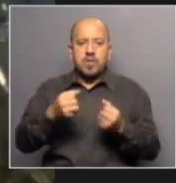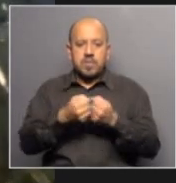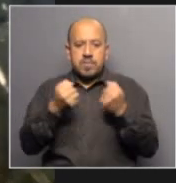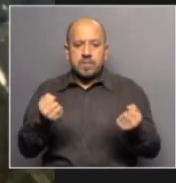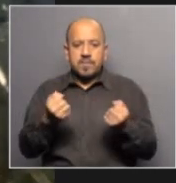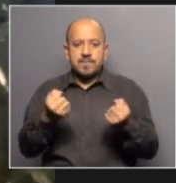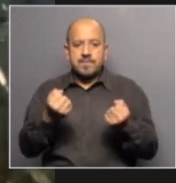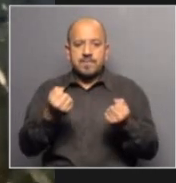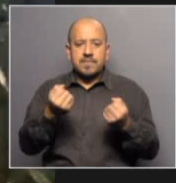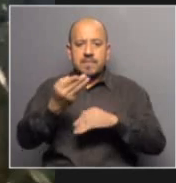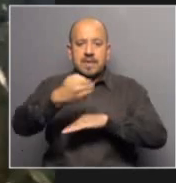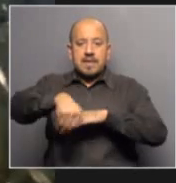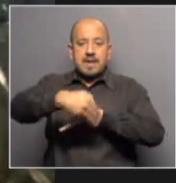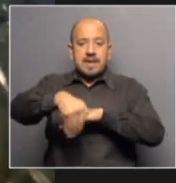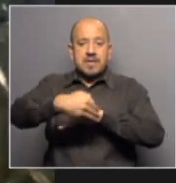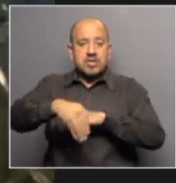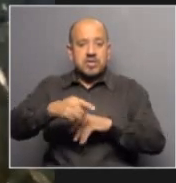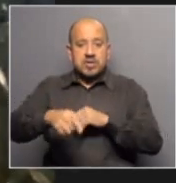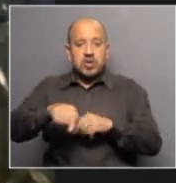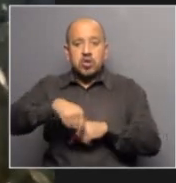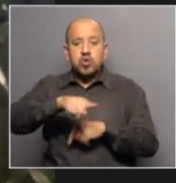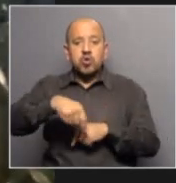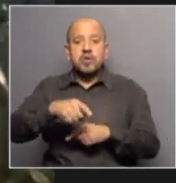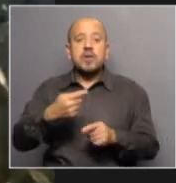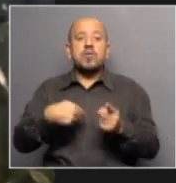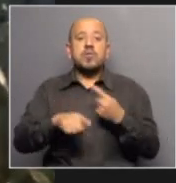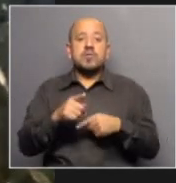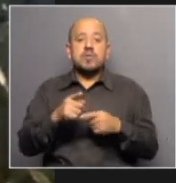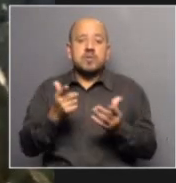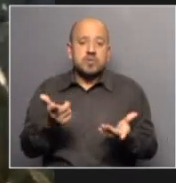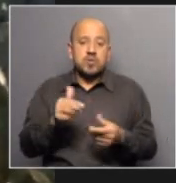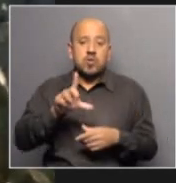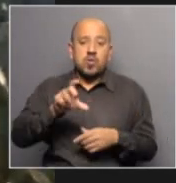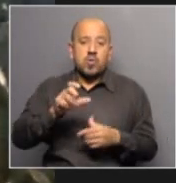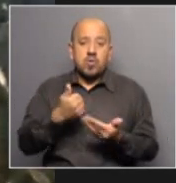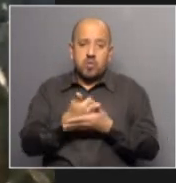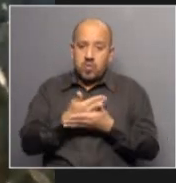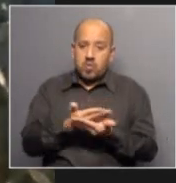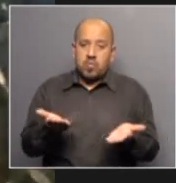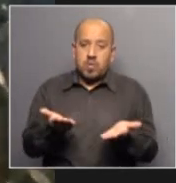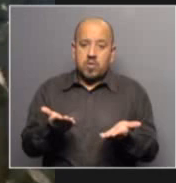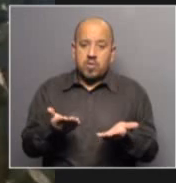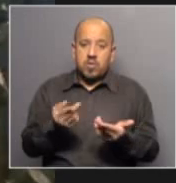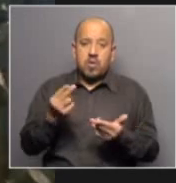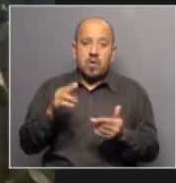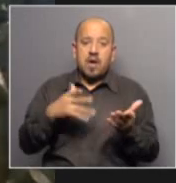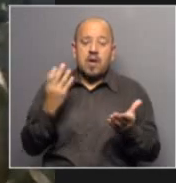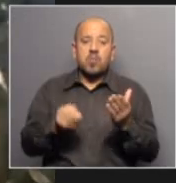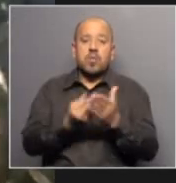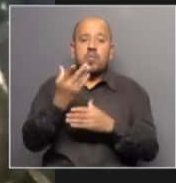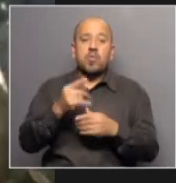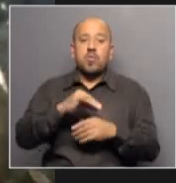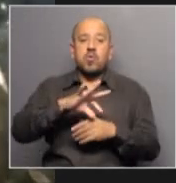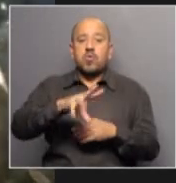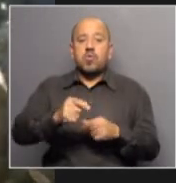las direcciones exactas de esos cultivos. Entonces, es claro que los expone a nuevos robos, ¿no? Si yo